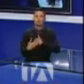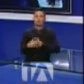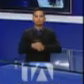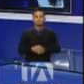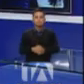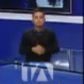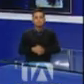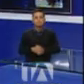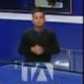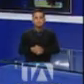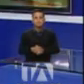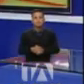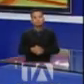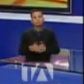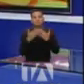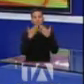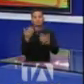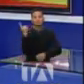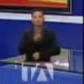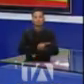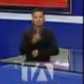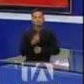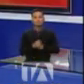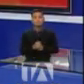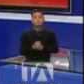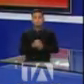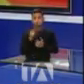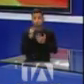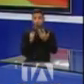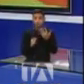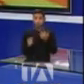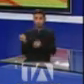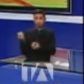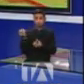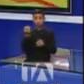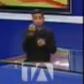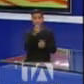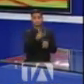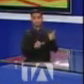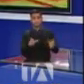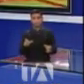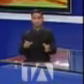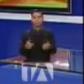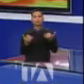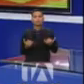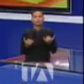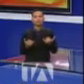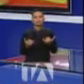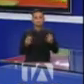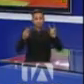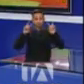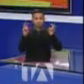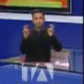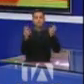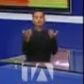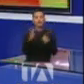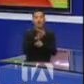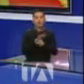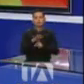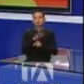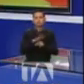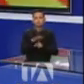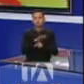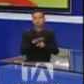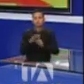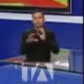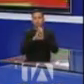Buenos días, Johanna, pues receptando los testimonios de algunos pasajeros. Hoy en nuestro tema del día sobre el acoso sexual